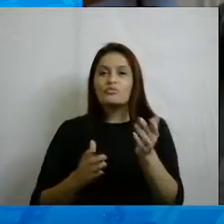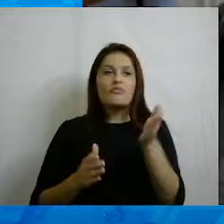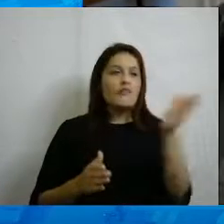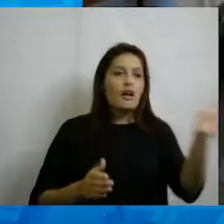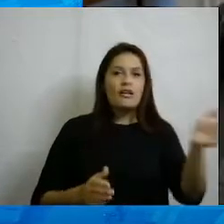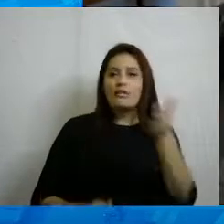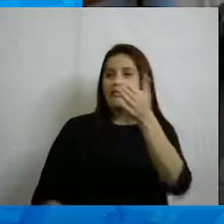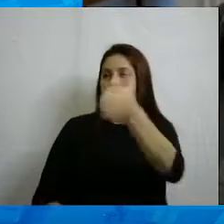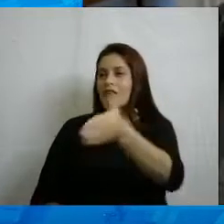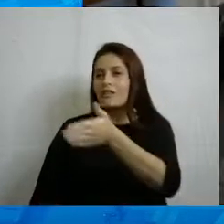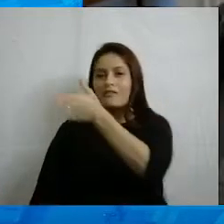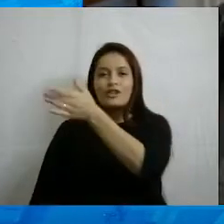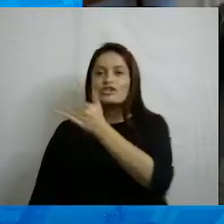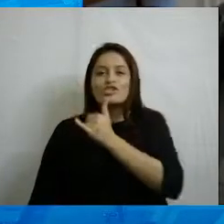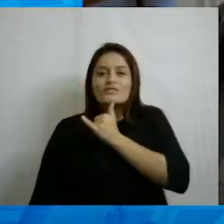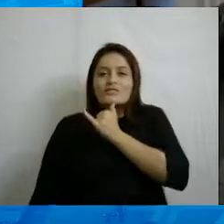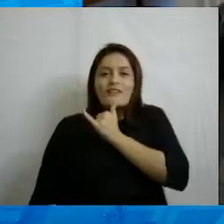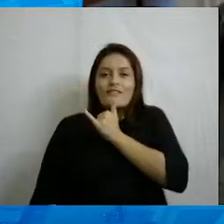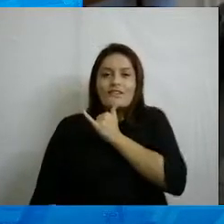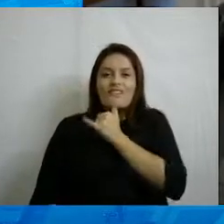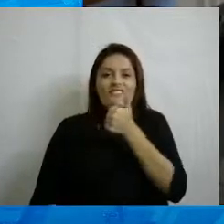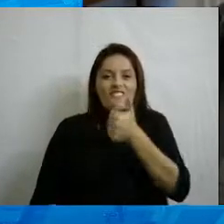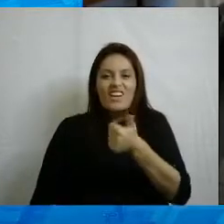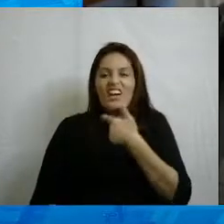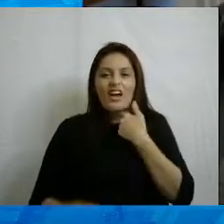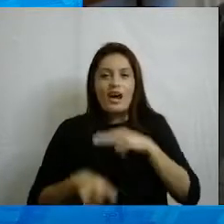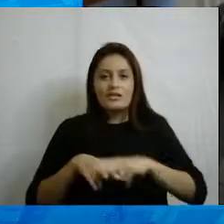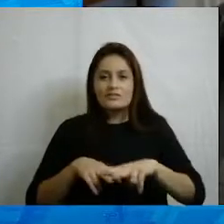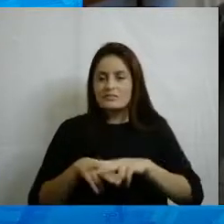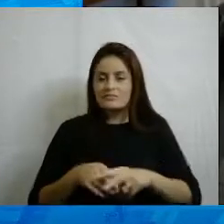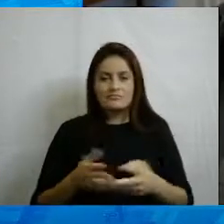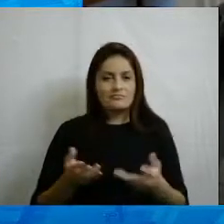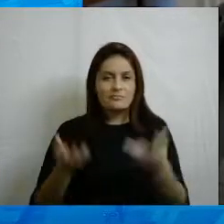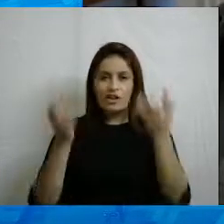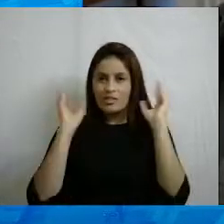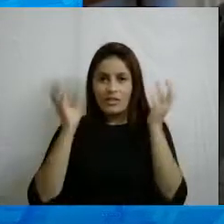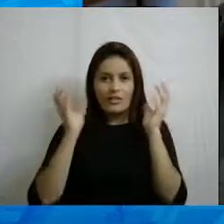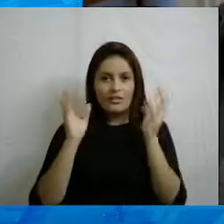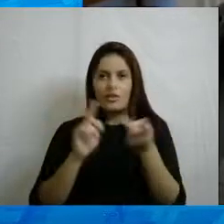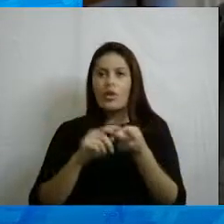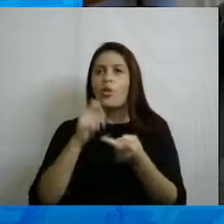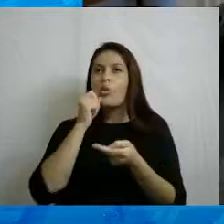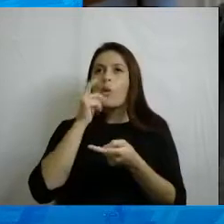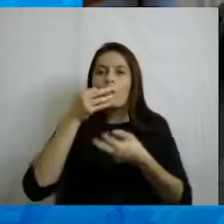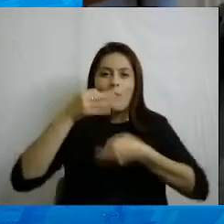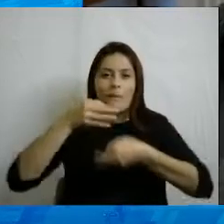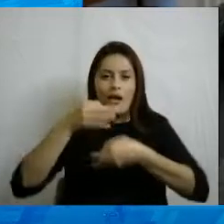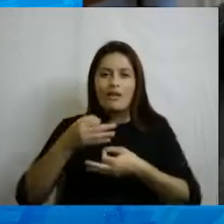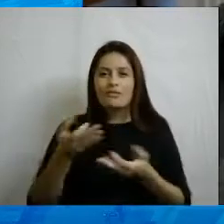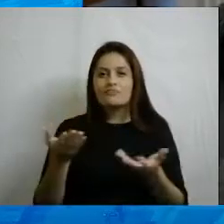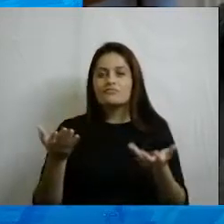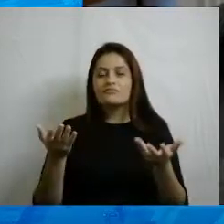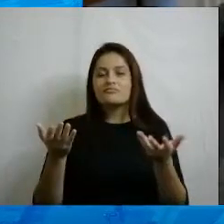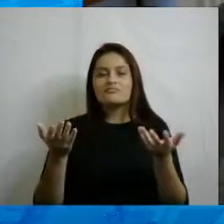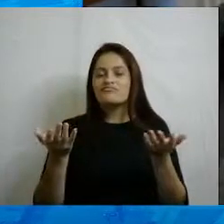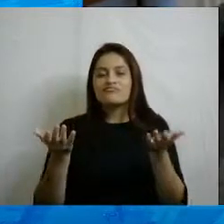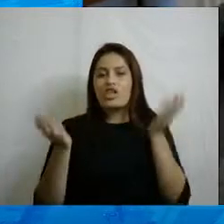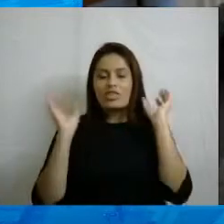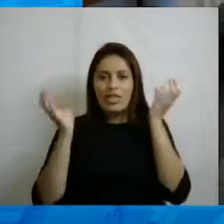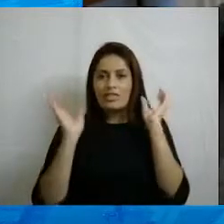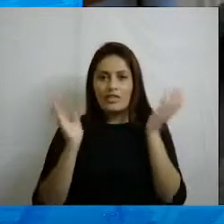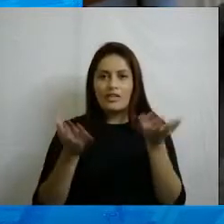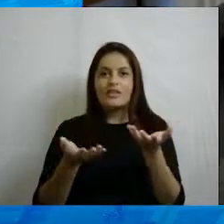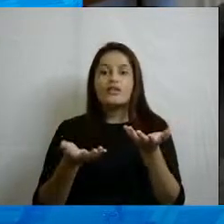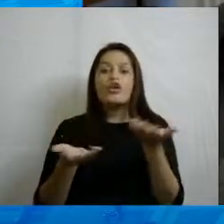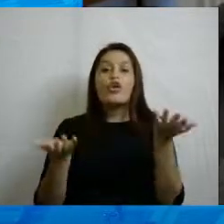oficina a otra, no saben realmente el trámite que tienen que realizar, cuál es la documentación que tienen que tener y cómo poder solucionar